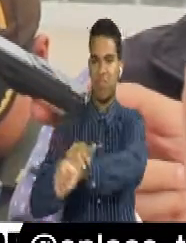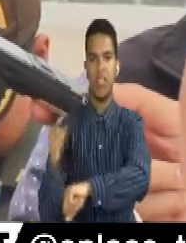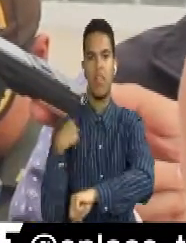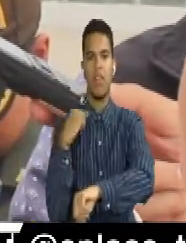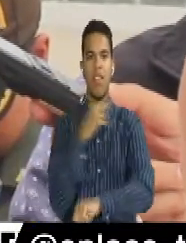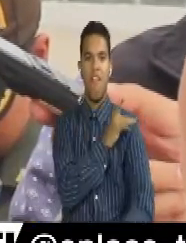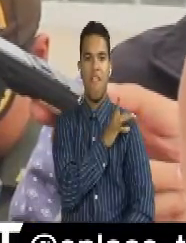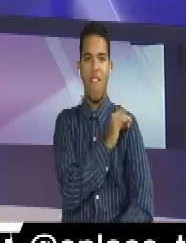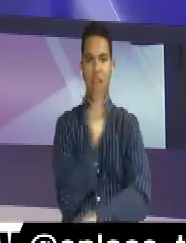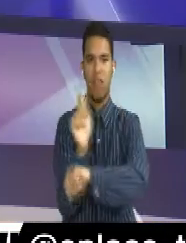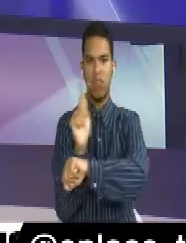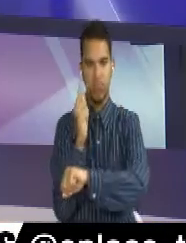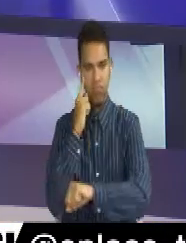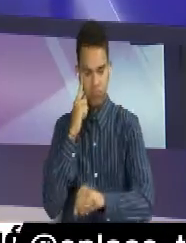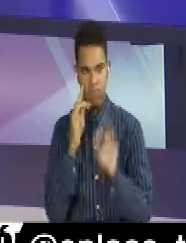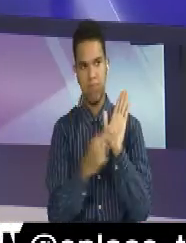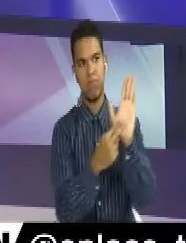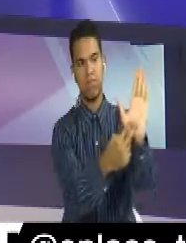Nación.